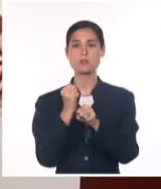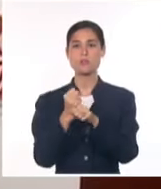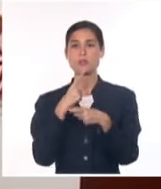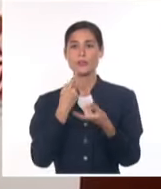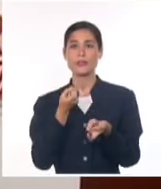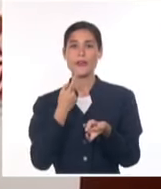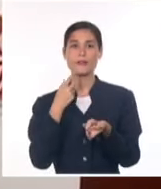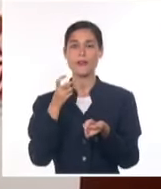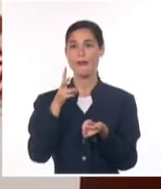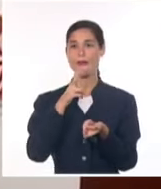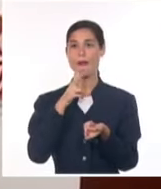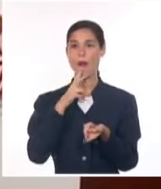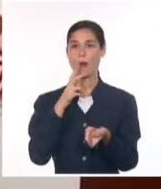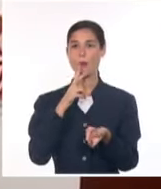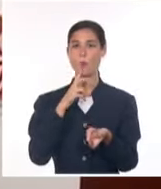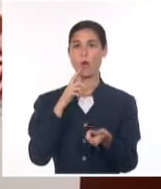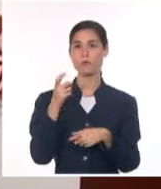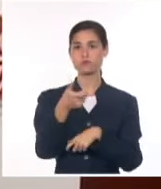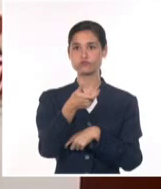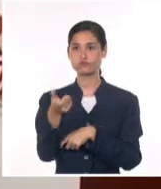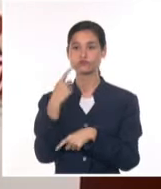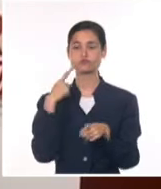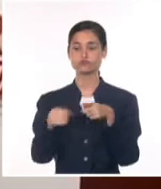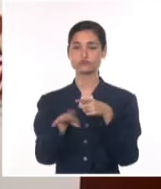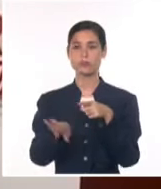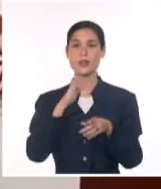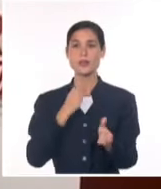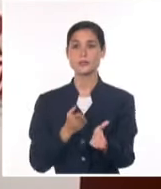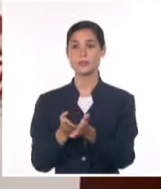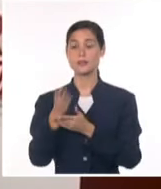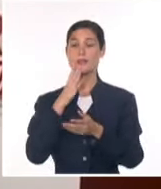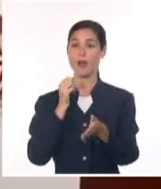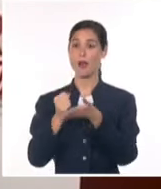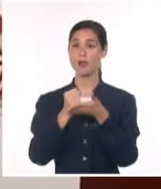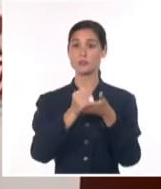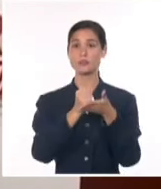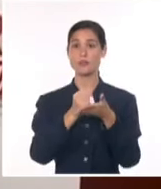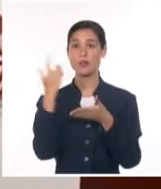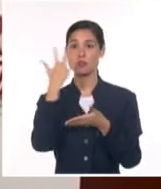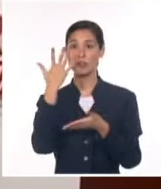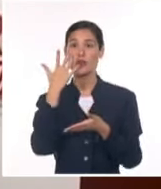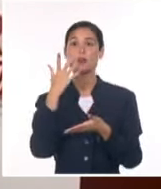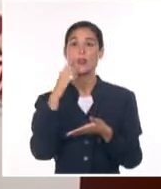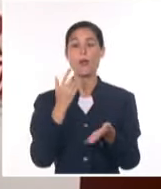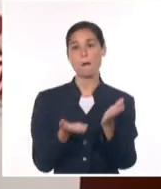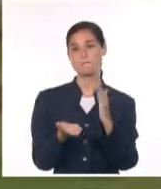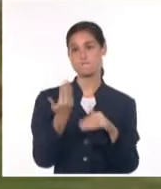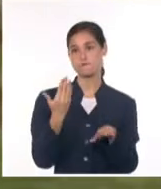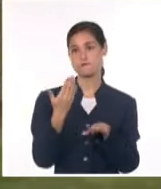su profesionalidad en cada tipo de contingencia, sobre todo para salvar vidas humanas.